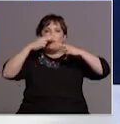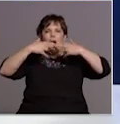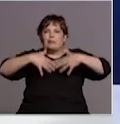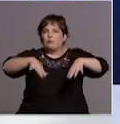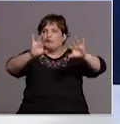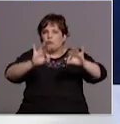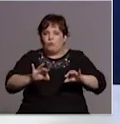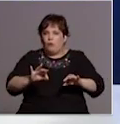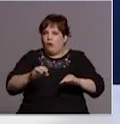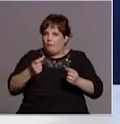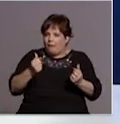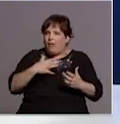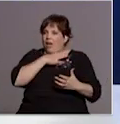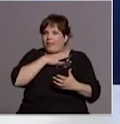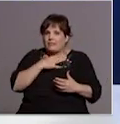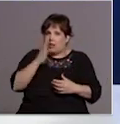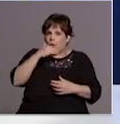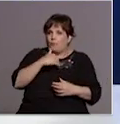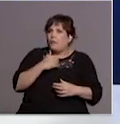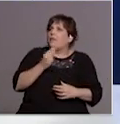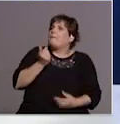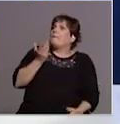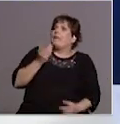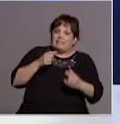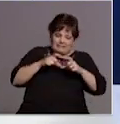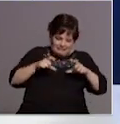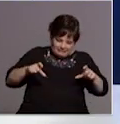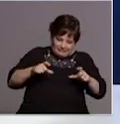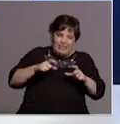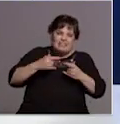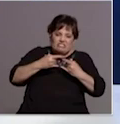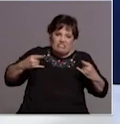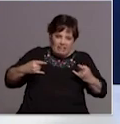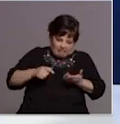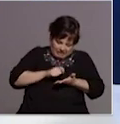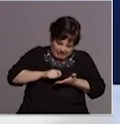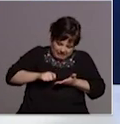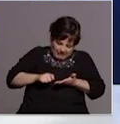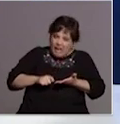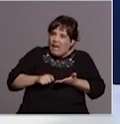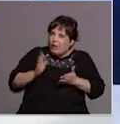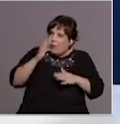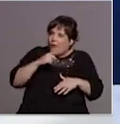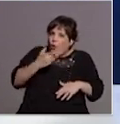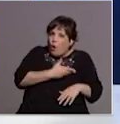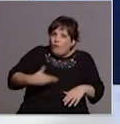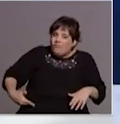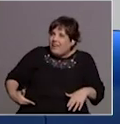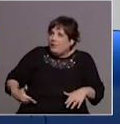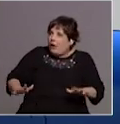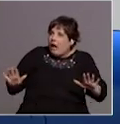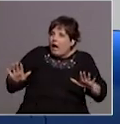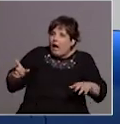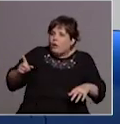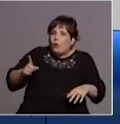lo obtuvo que pagar de su bolsillo porque como no puede despedir ningún cheque a cargo de las cuentas de del gobierno de